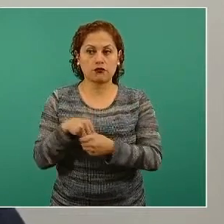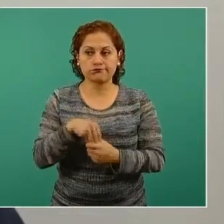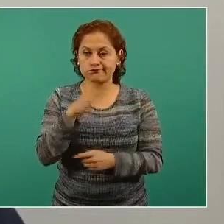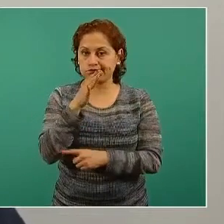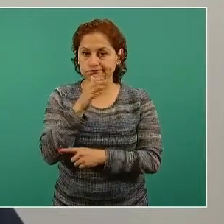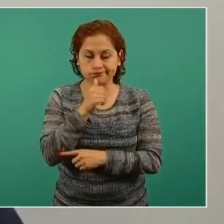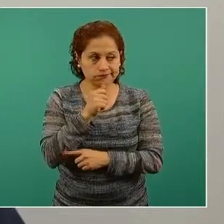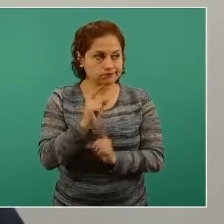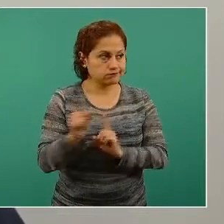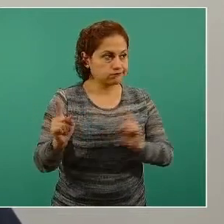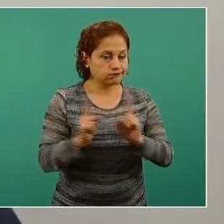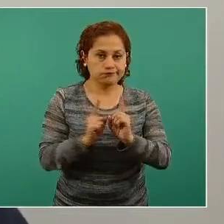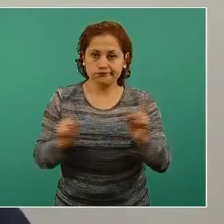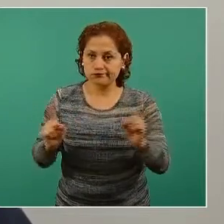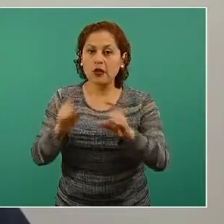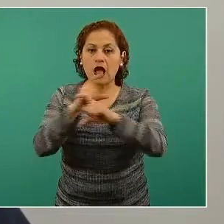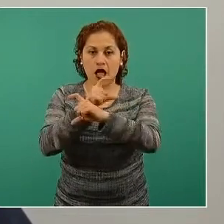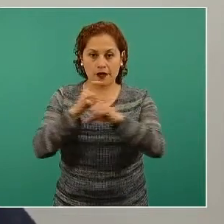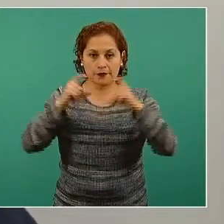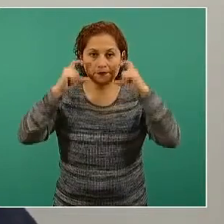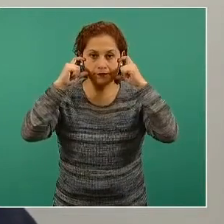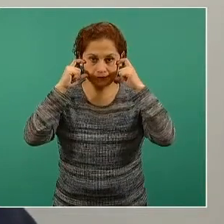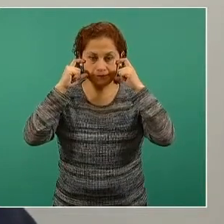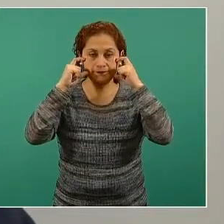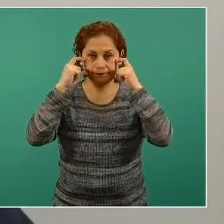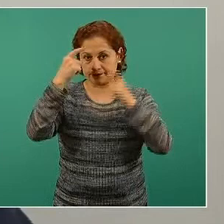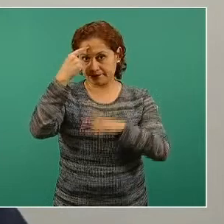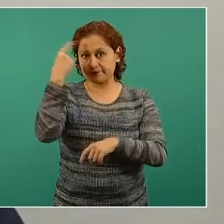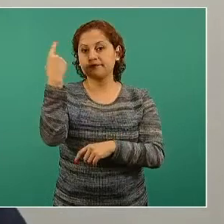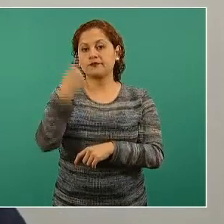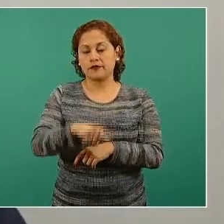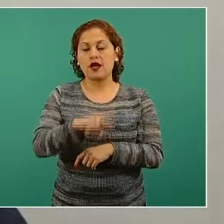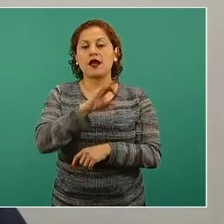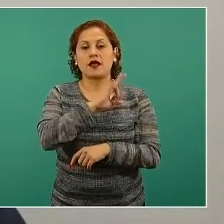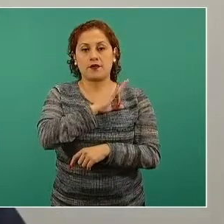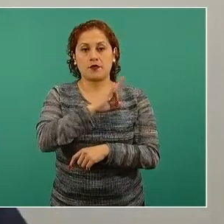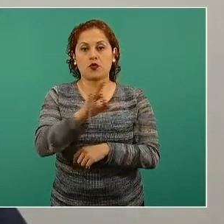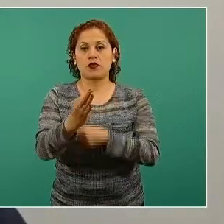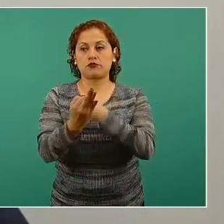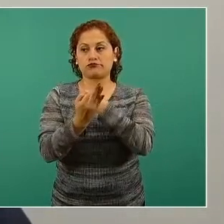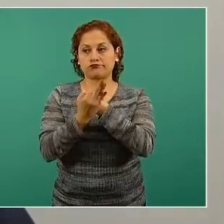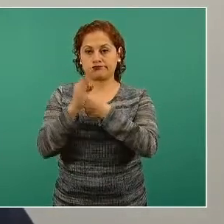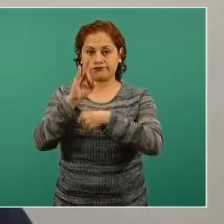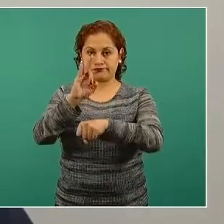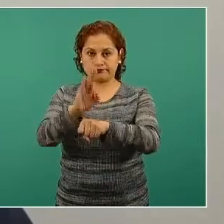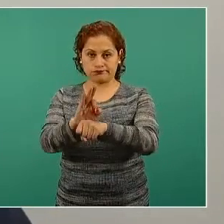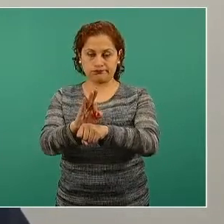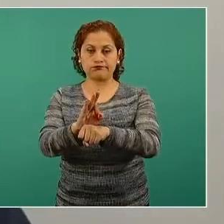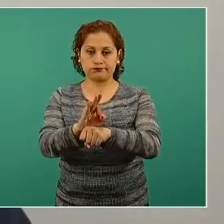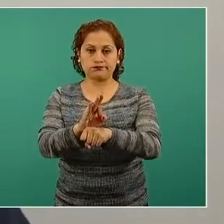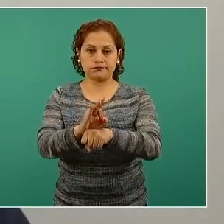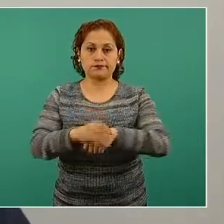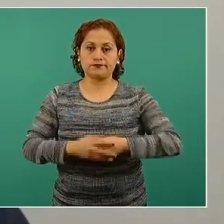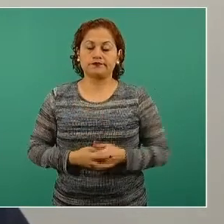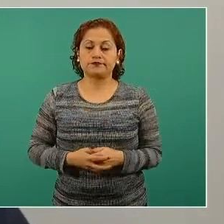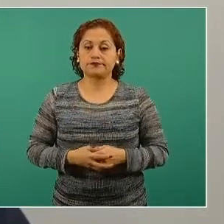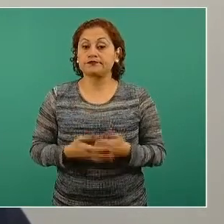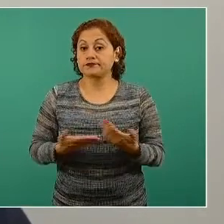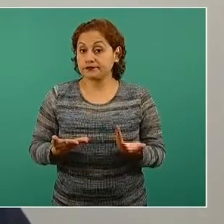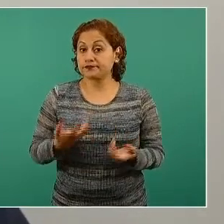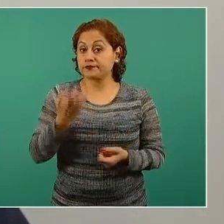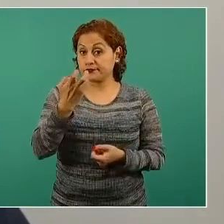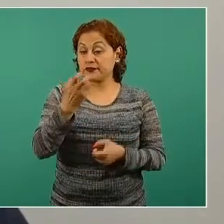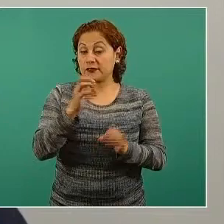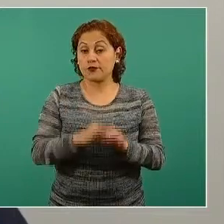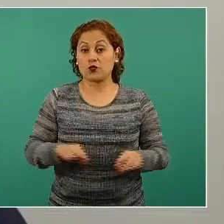Cuando podamos evitarlos, entonces lo mejor es no estar en ese tipo de situaciones, y esto es algo también que es un llamado a la